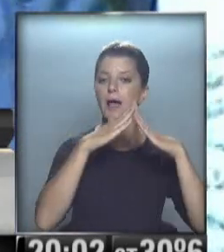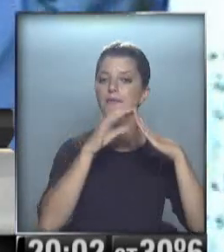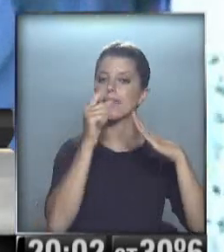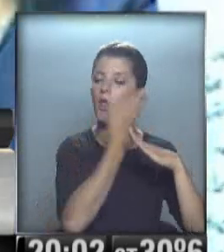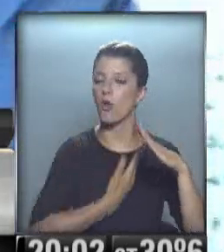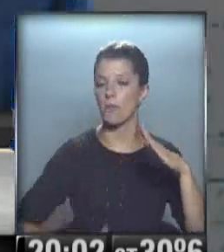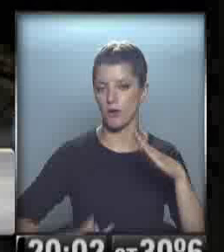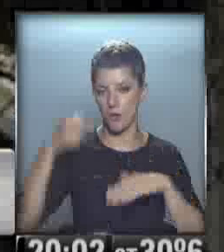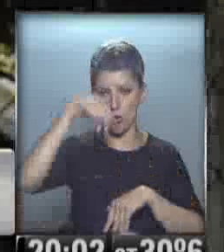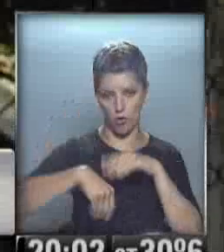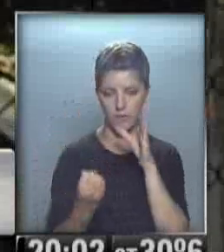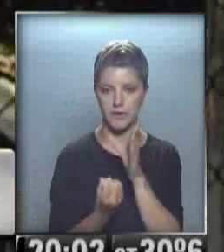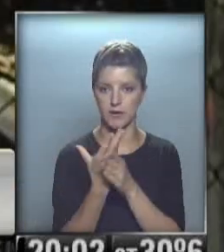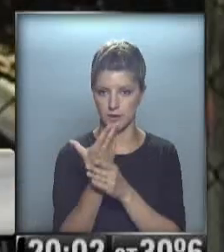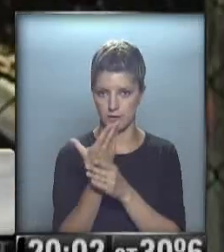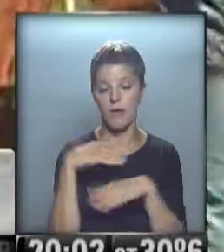toda la mañana de hoy.